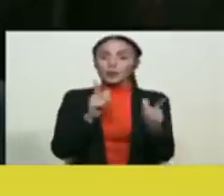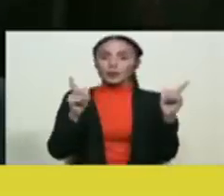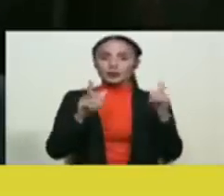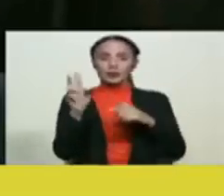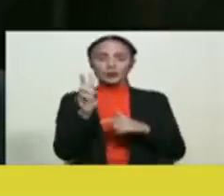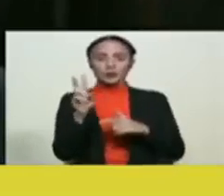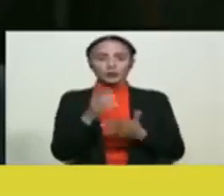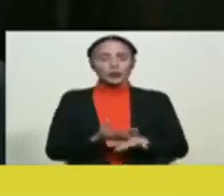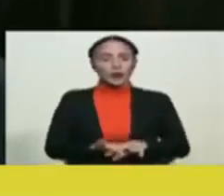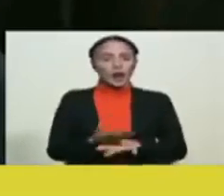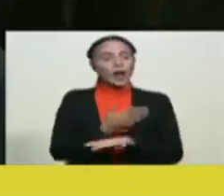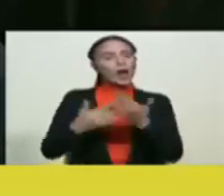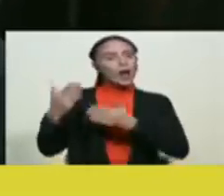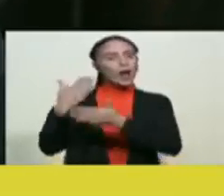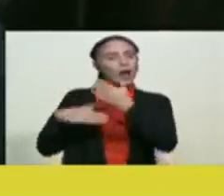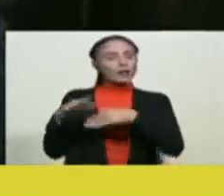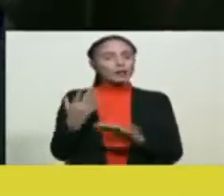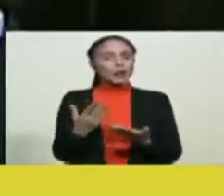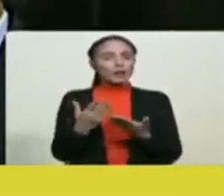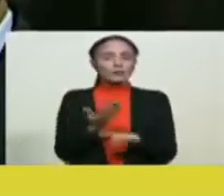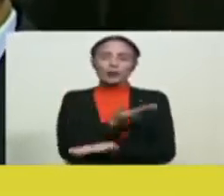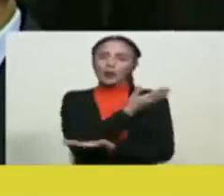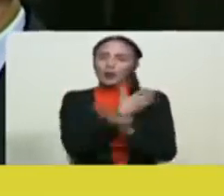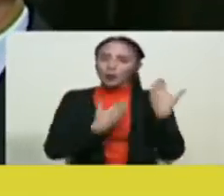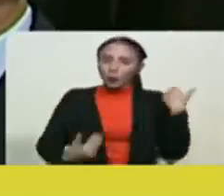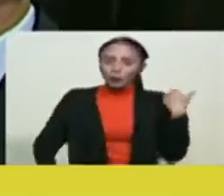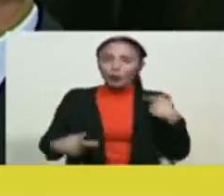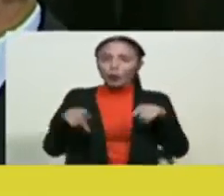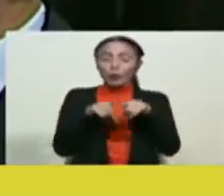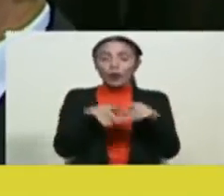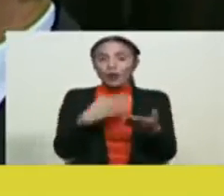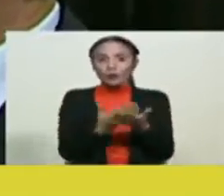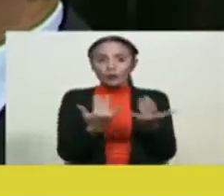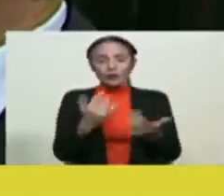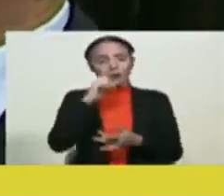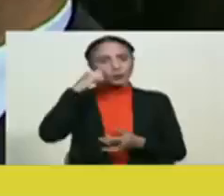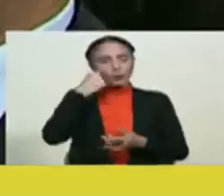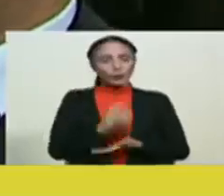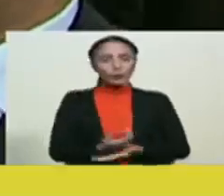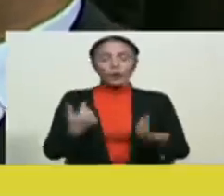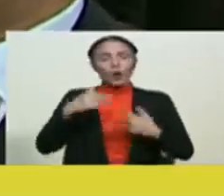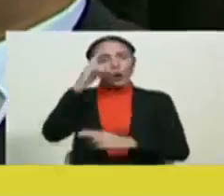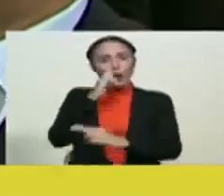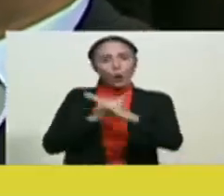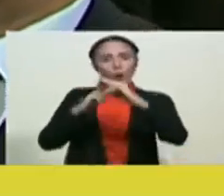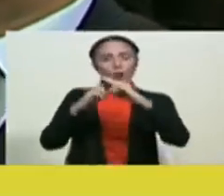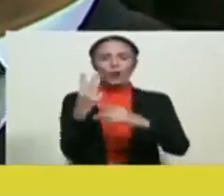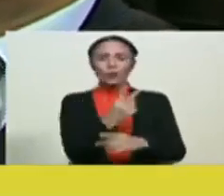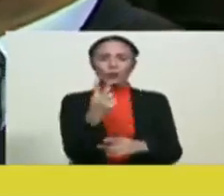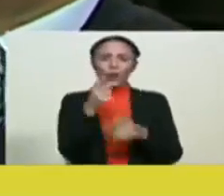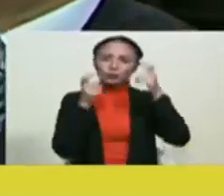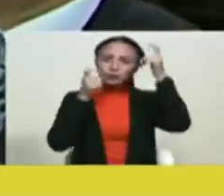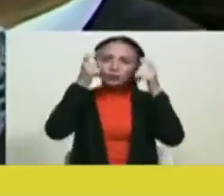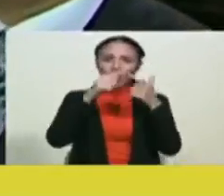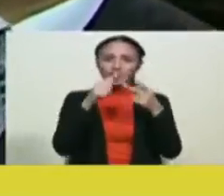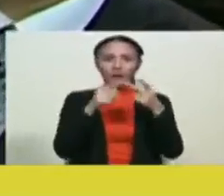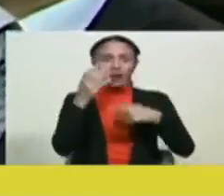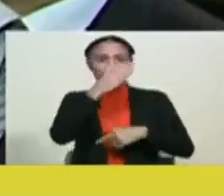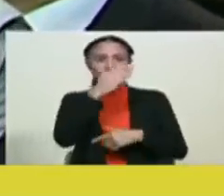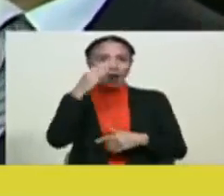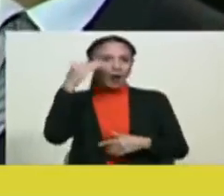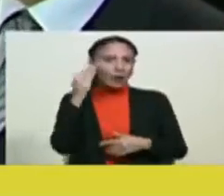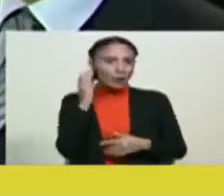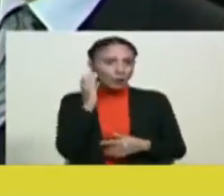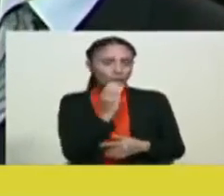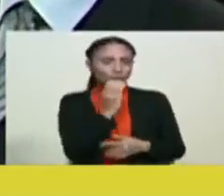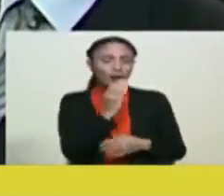recordará cuando fue condecorado aquí hasta este minuto rindo pues homenaje a ellos que guardaron sincera y leal